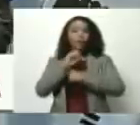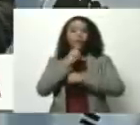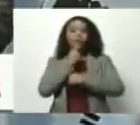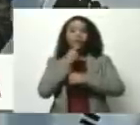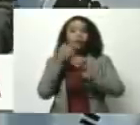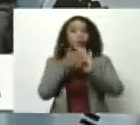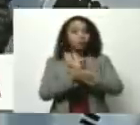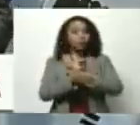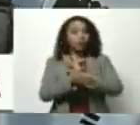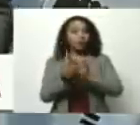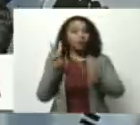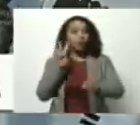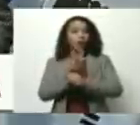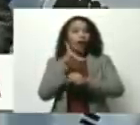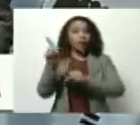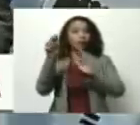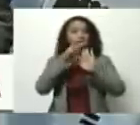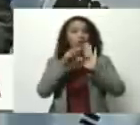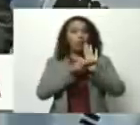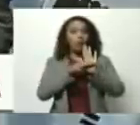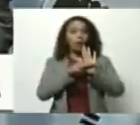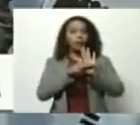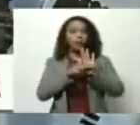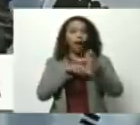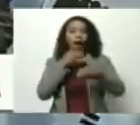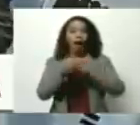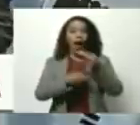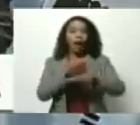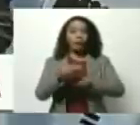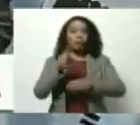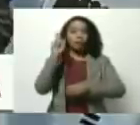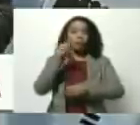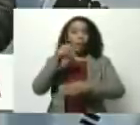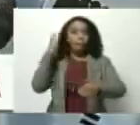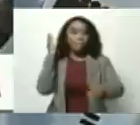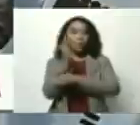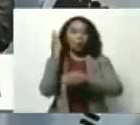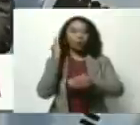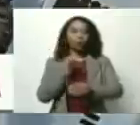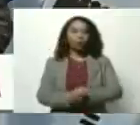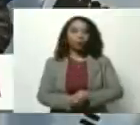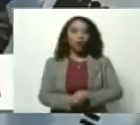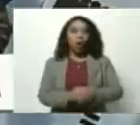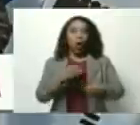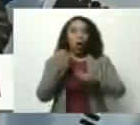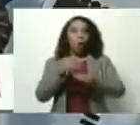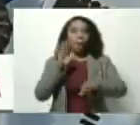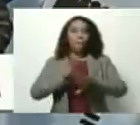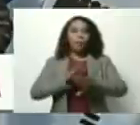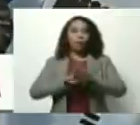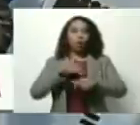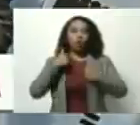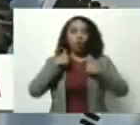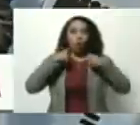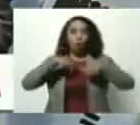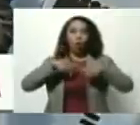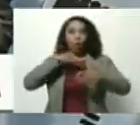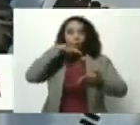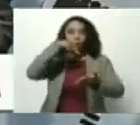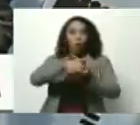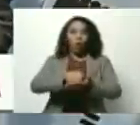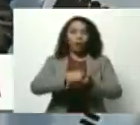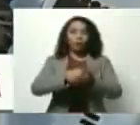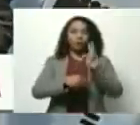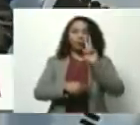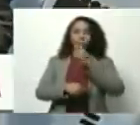confidencialidad. Violar estas normas acarrea obviamente sanciones, como el caso que voy a mencionar acá, que